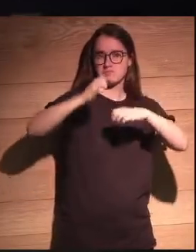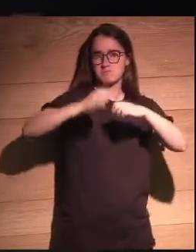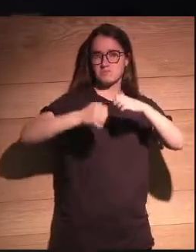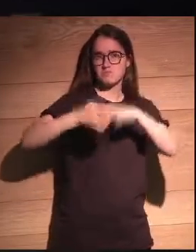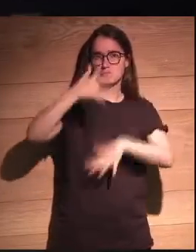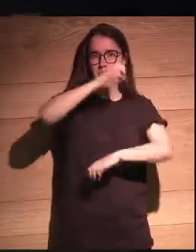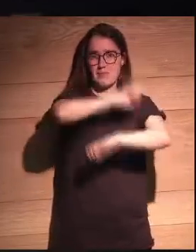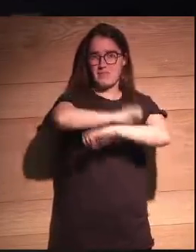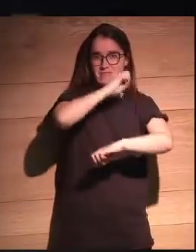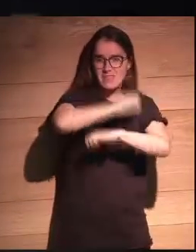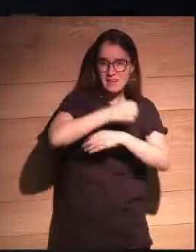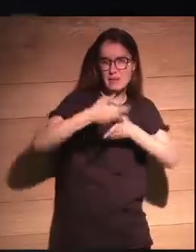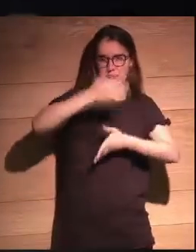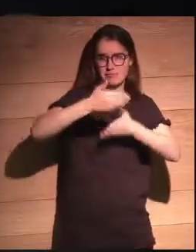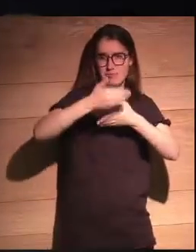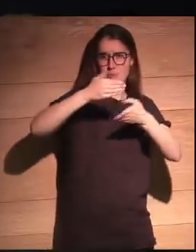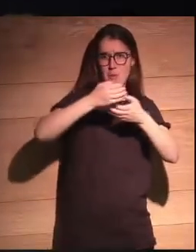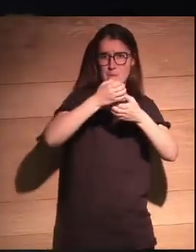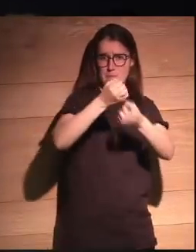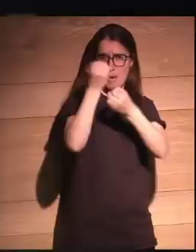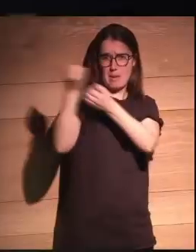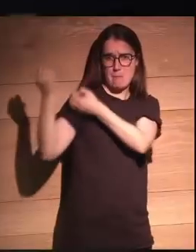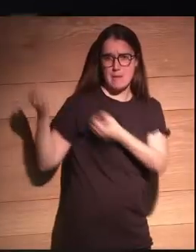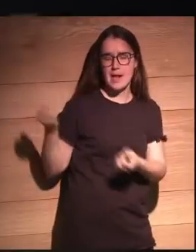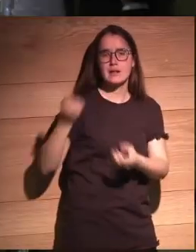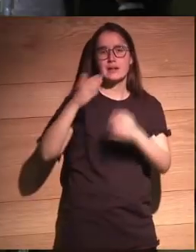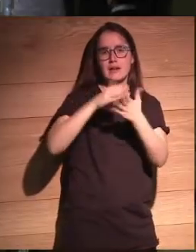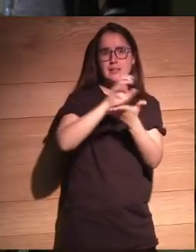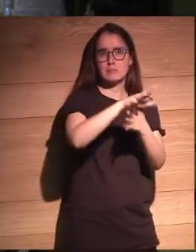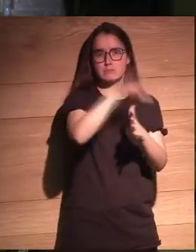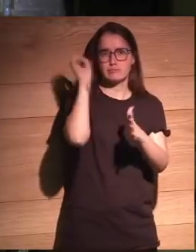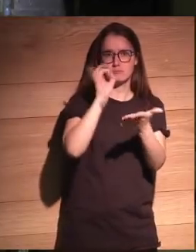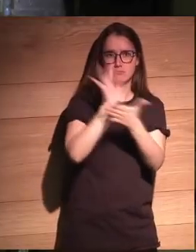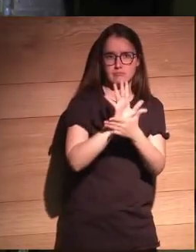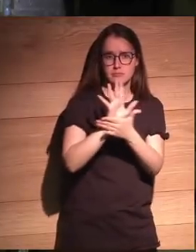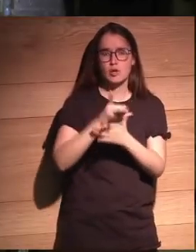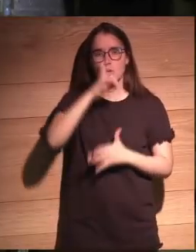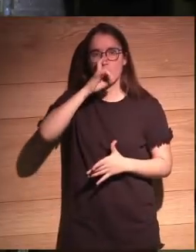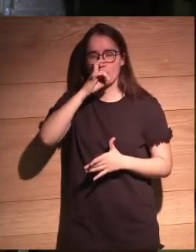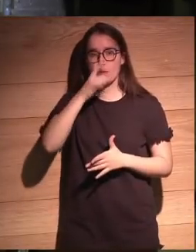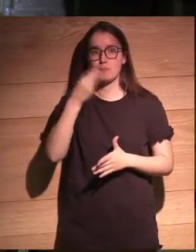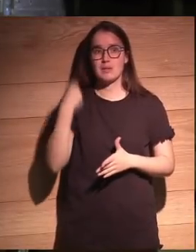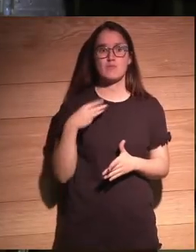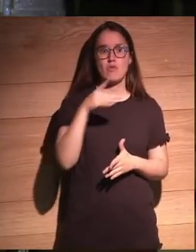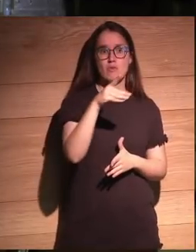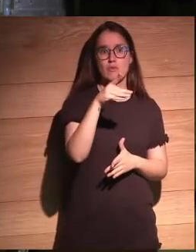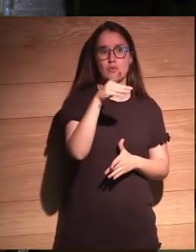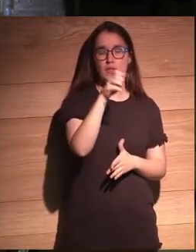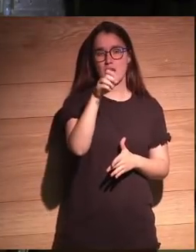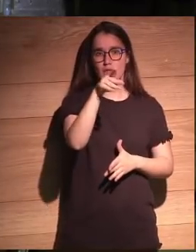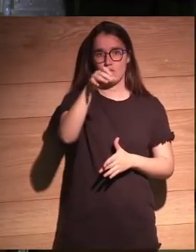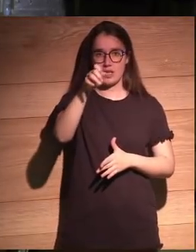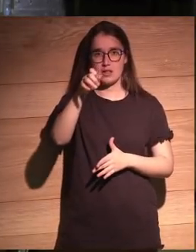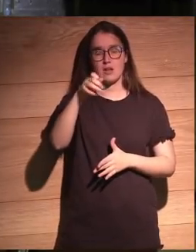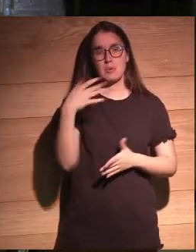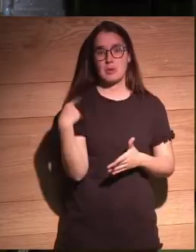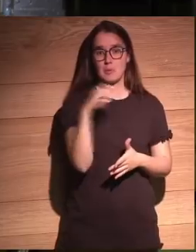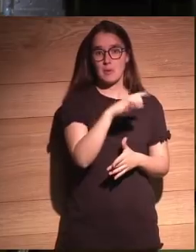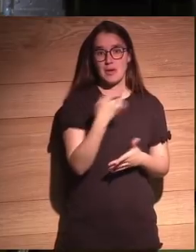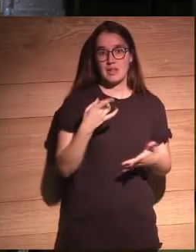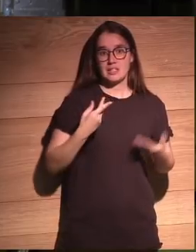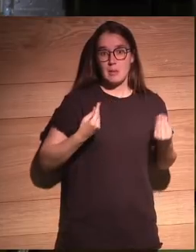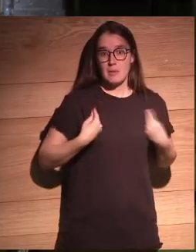ventanas y puertas de las casas de muchos barrios, casas desahuciadas que nos recuerdan, como bien hace Maiden, que la vivienda ha dejado de ser hace mucho solo